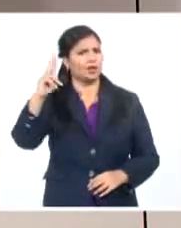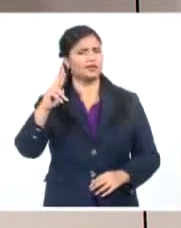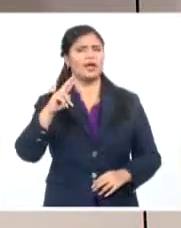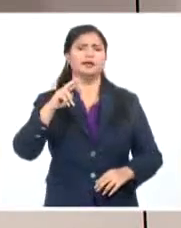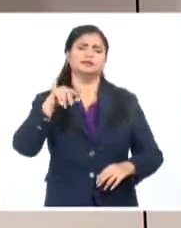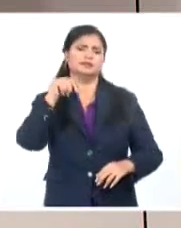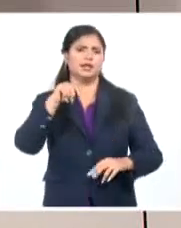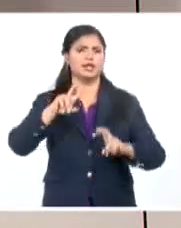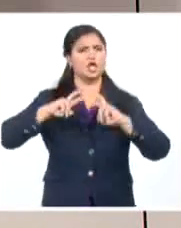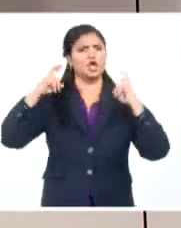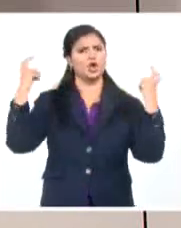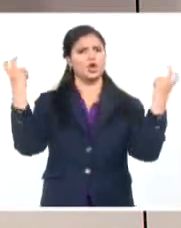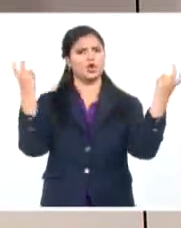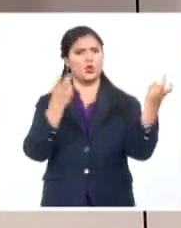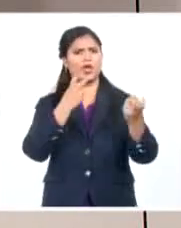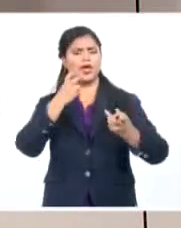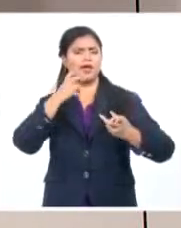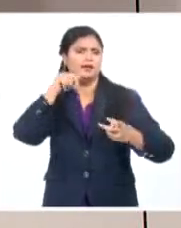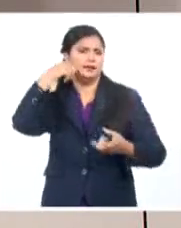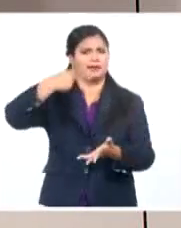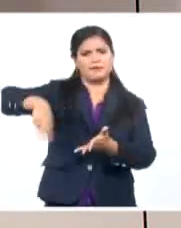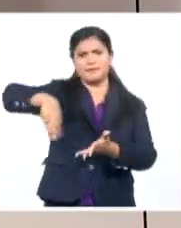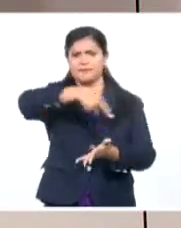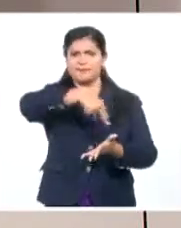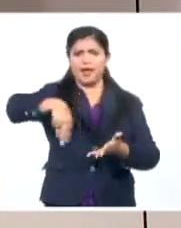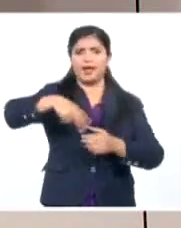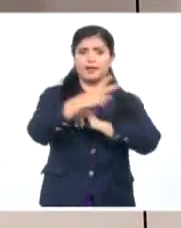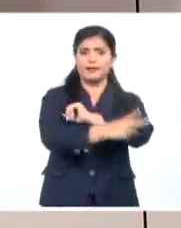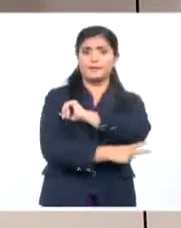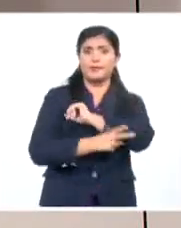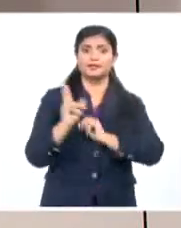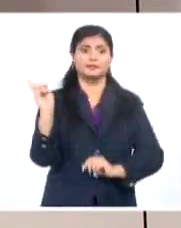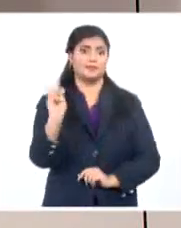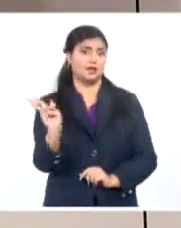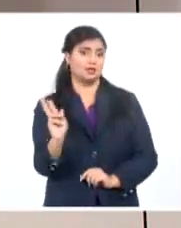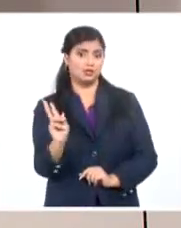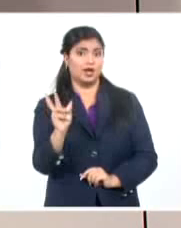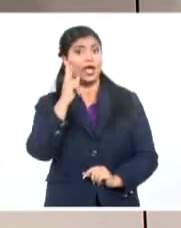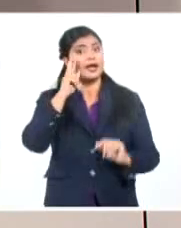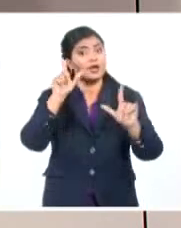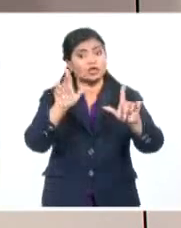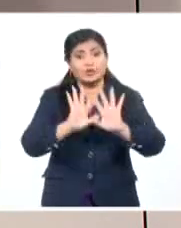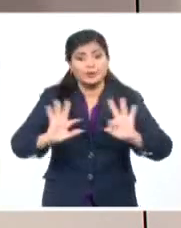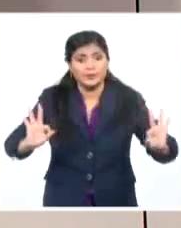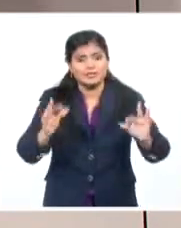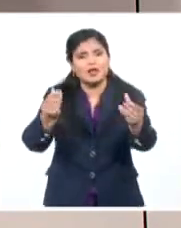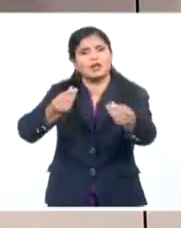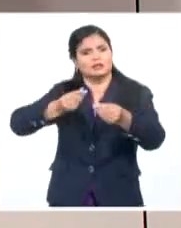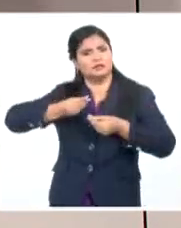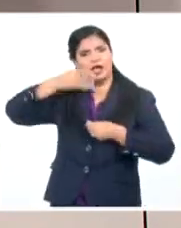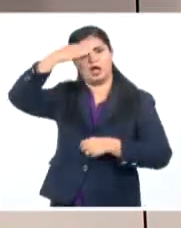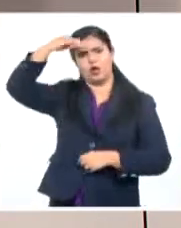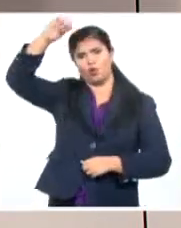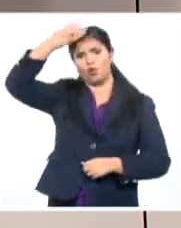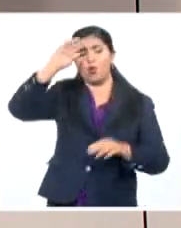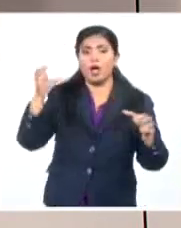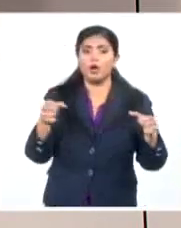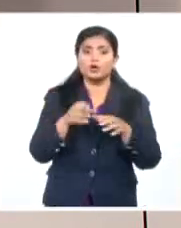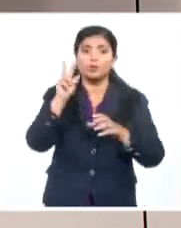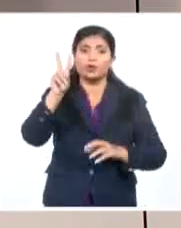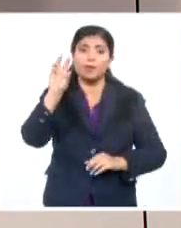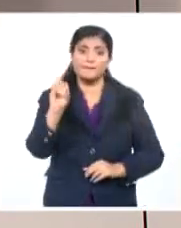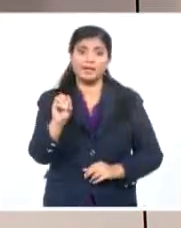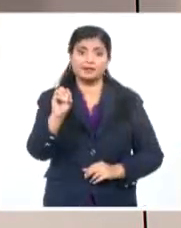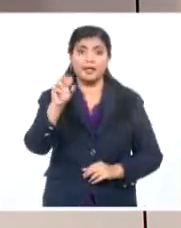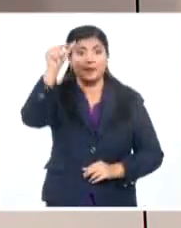y casino más grande del mundo bailada en Venezuela la delegación de la mayor de las antillas la integraron una veintena de artistas y